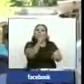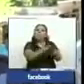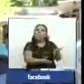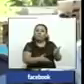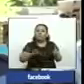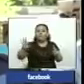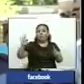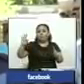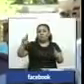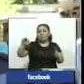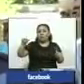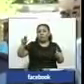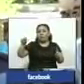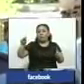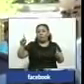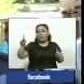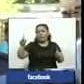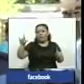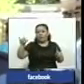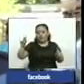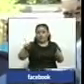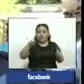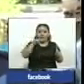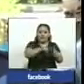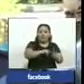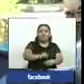Franklin Mauricio Banegas.